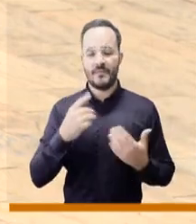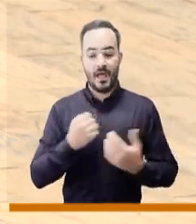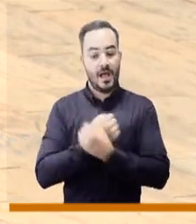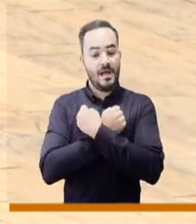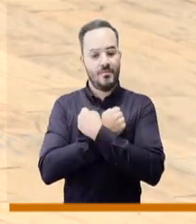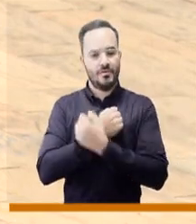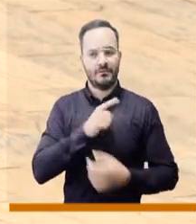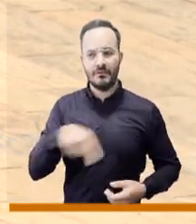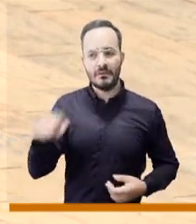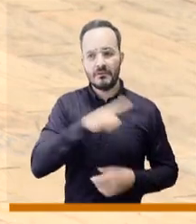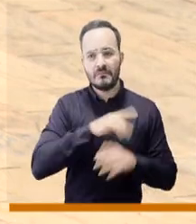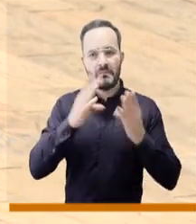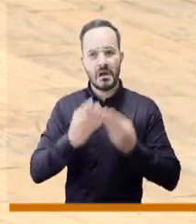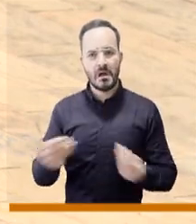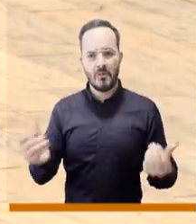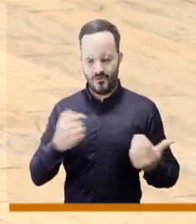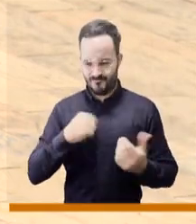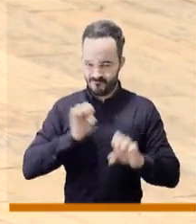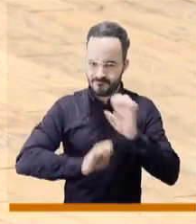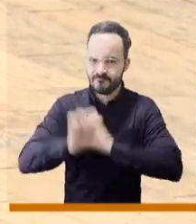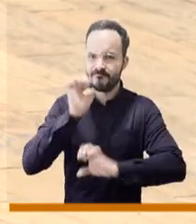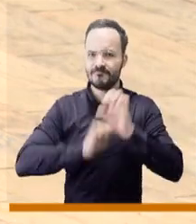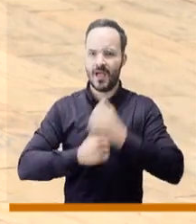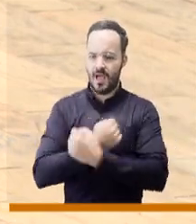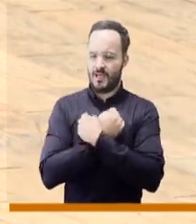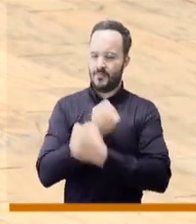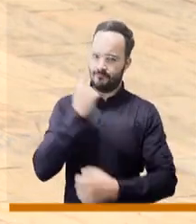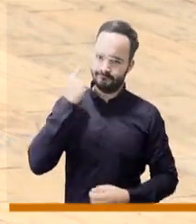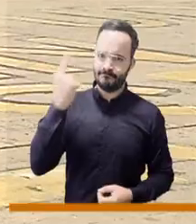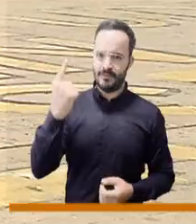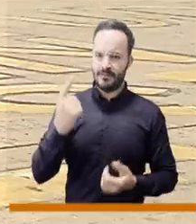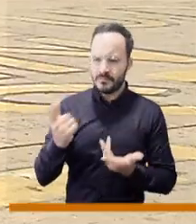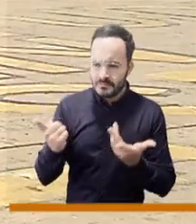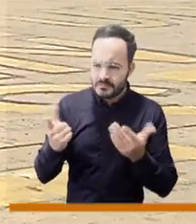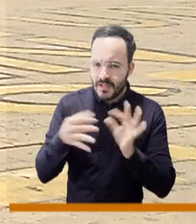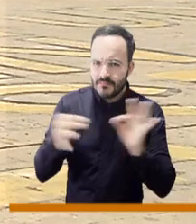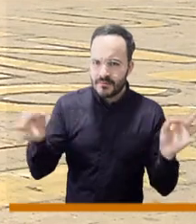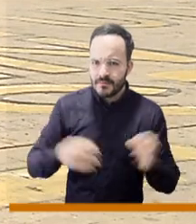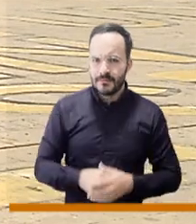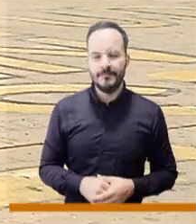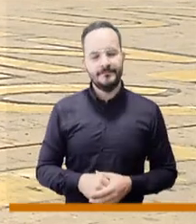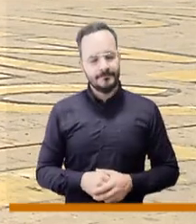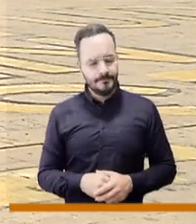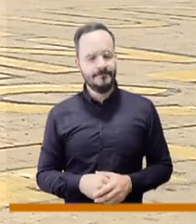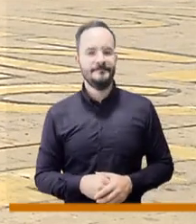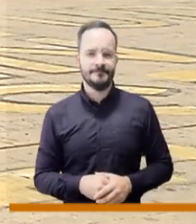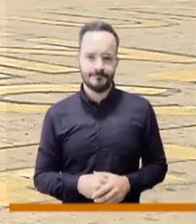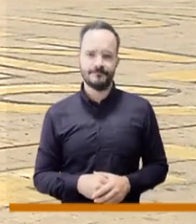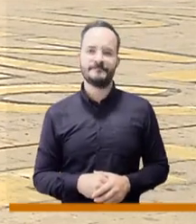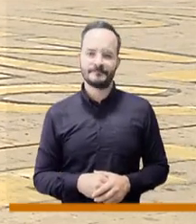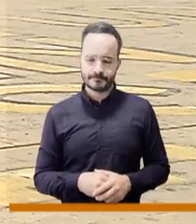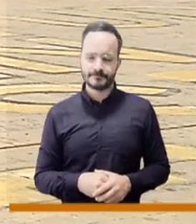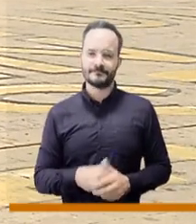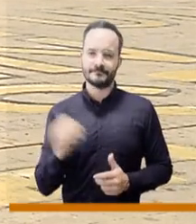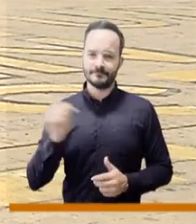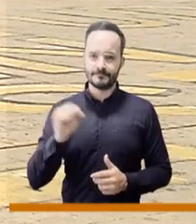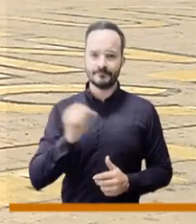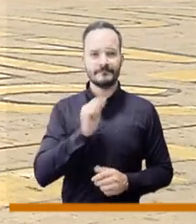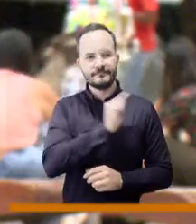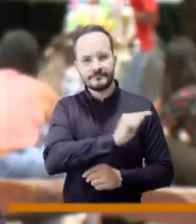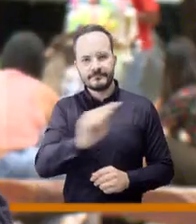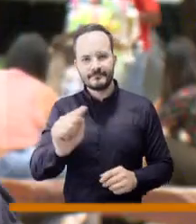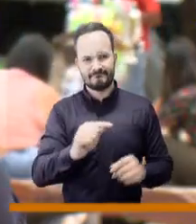ya lo mencionaba, defensoras del amor, hablemos de esa consigna. Y es también quitarle